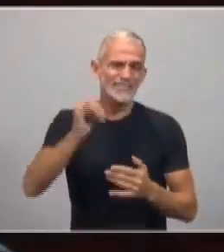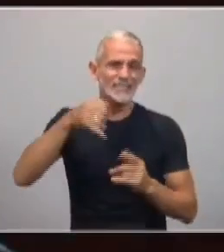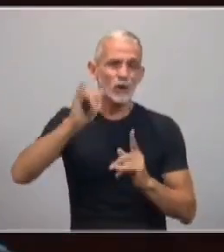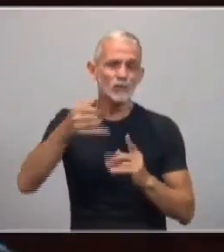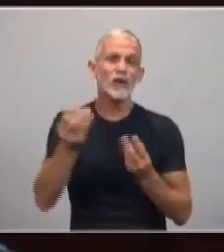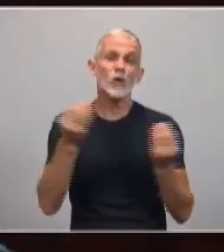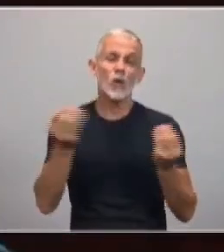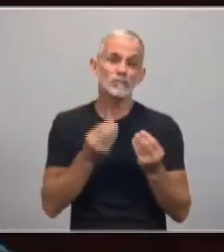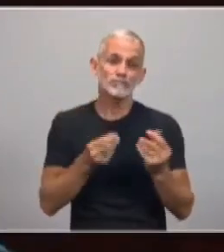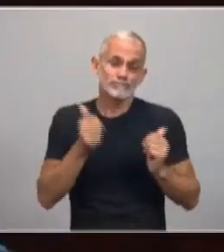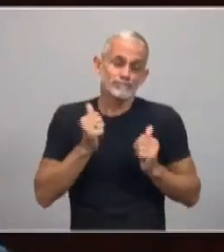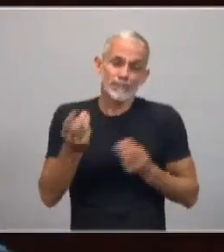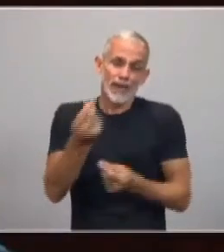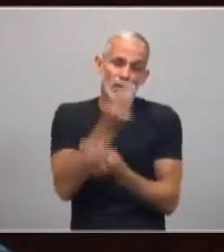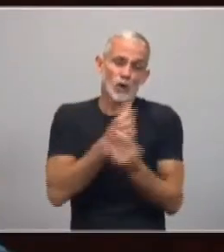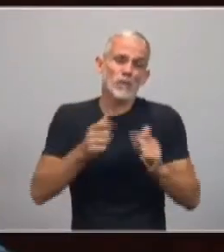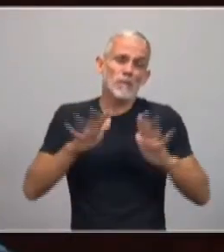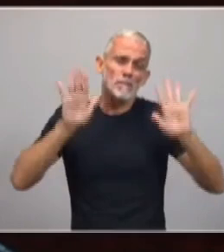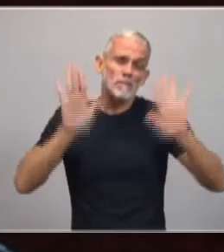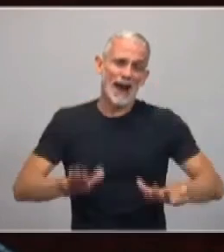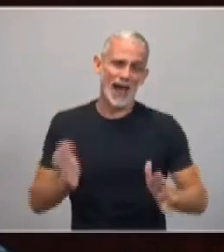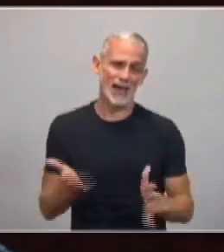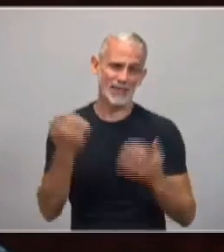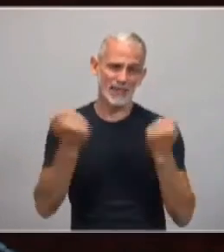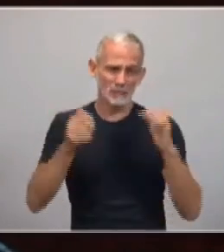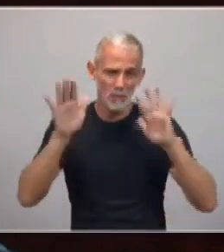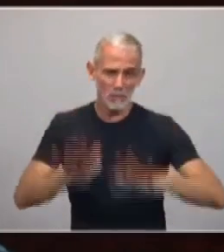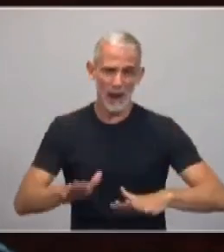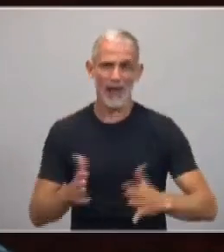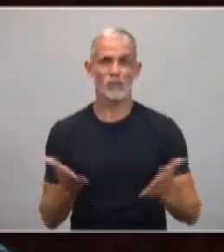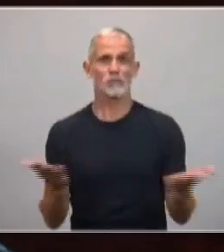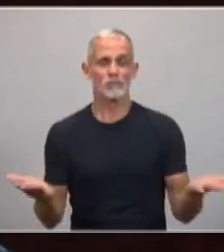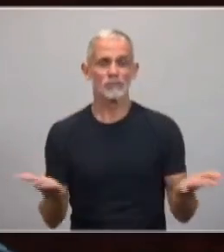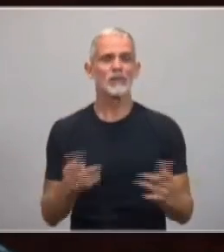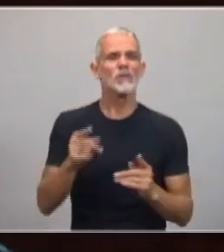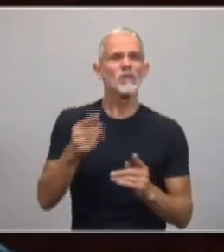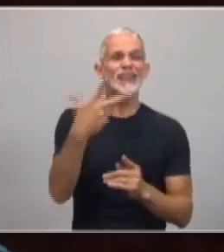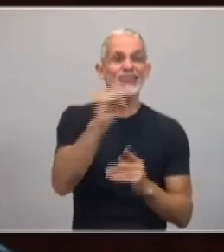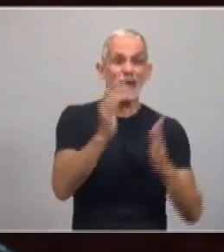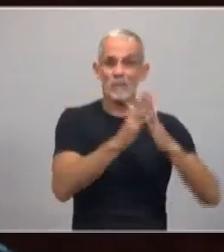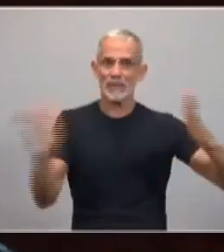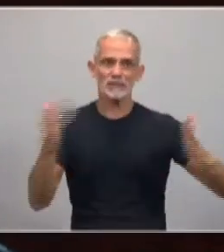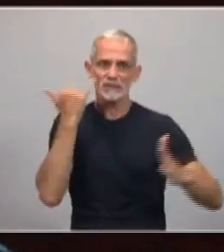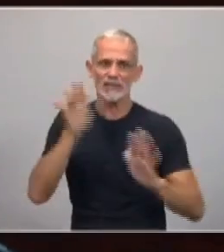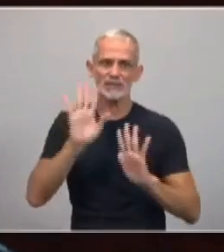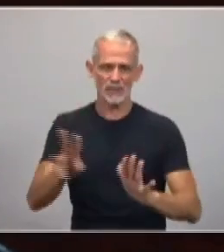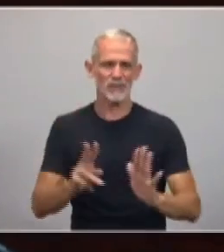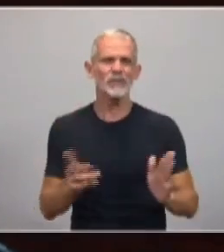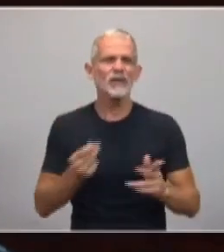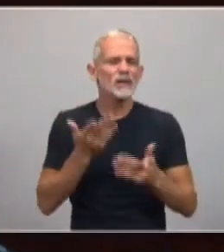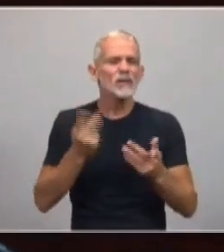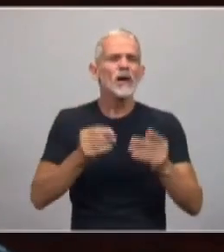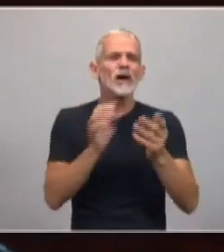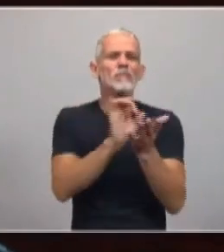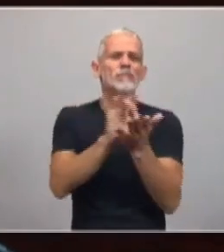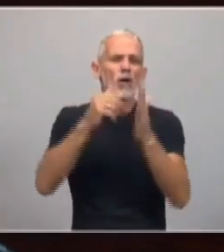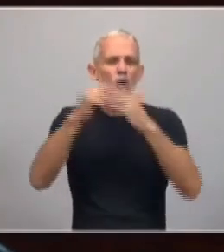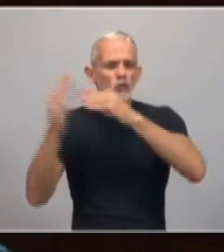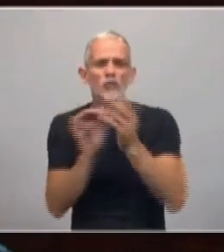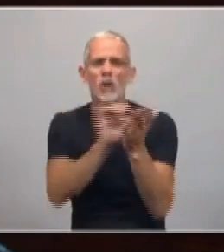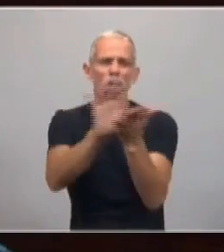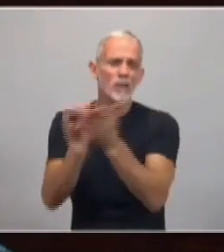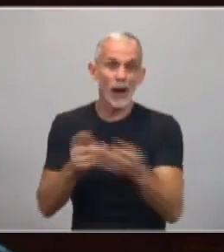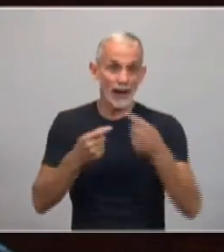la recesión, que ya empieza a observarse en menos de 3 meses. Despidos en la construcción, despidos